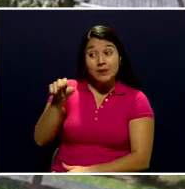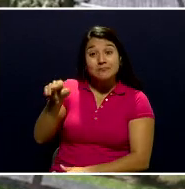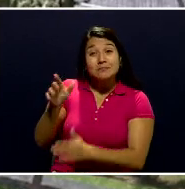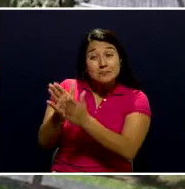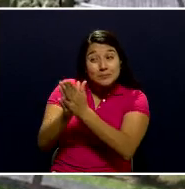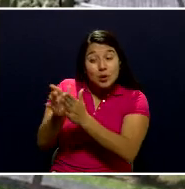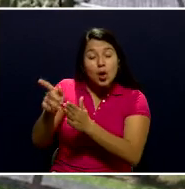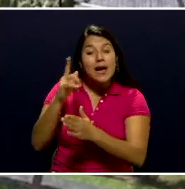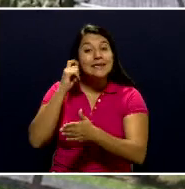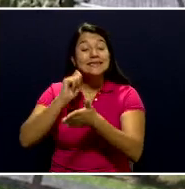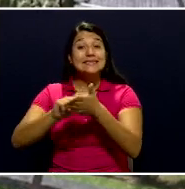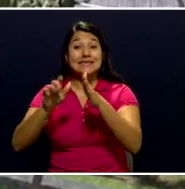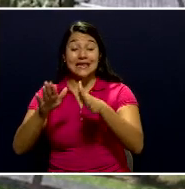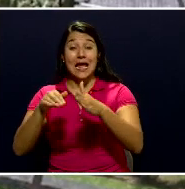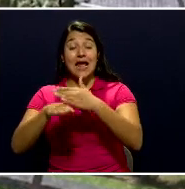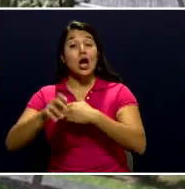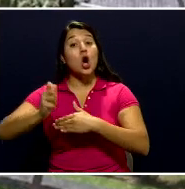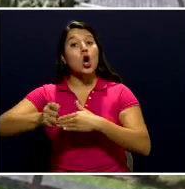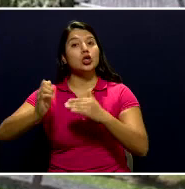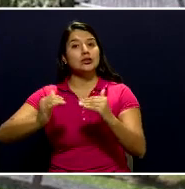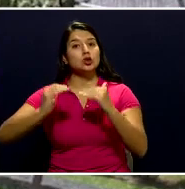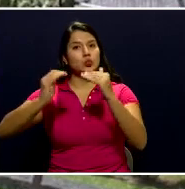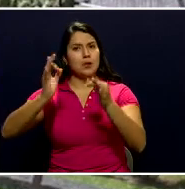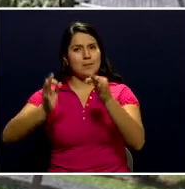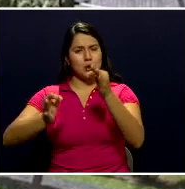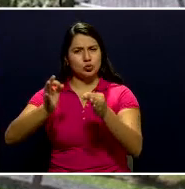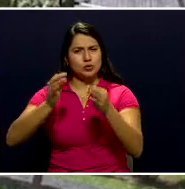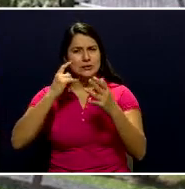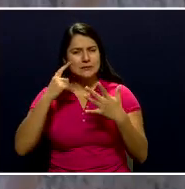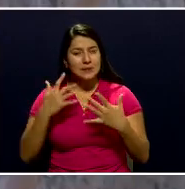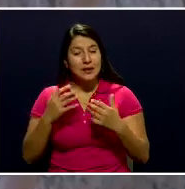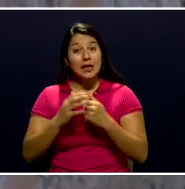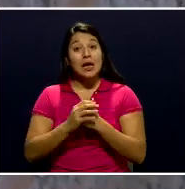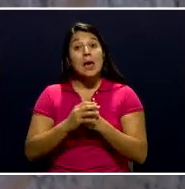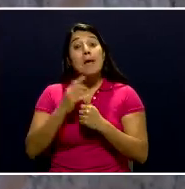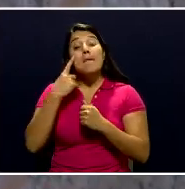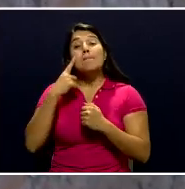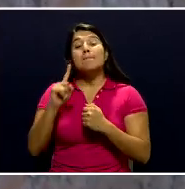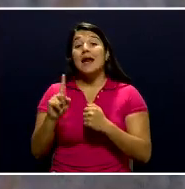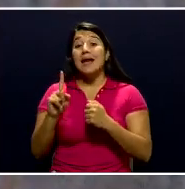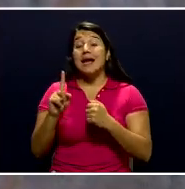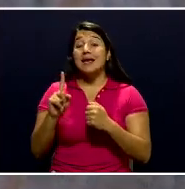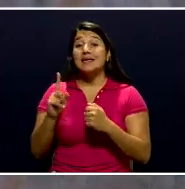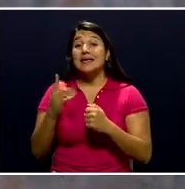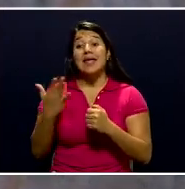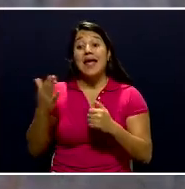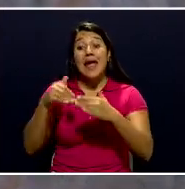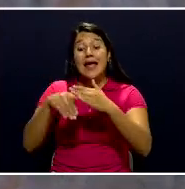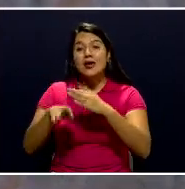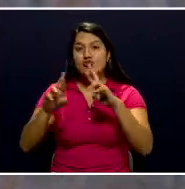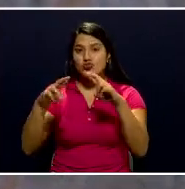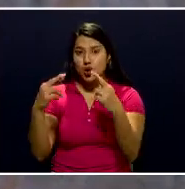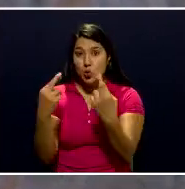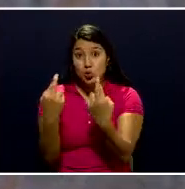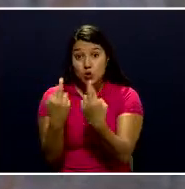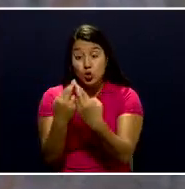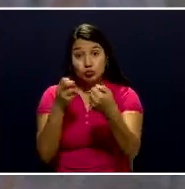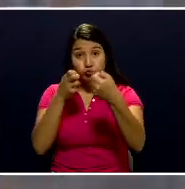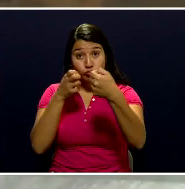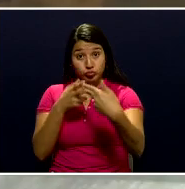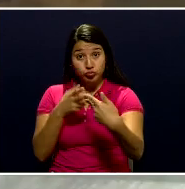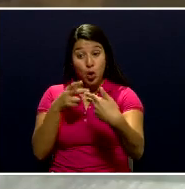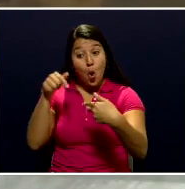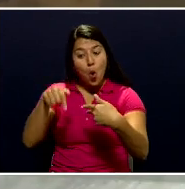la Corte Suprema de Justicia para que mediante una sesión virtual hoy mismo los magistrados decidan